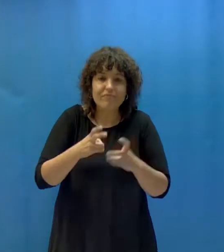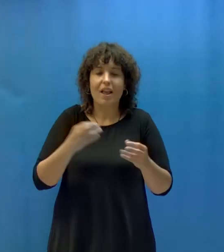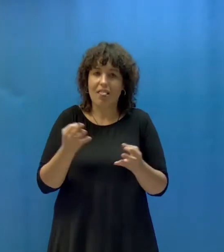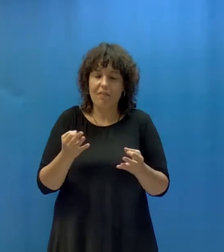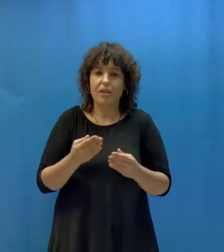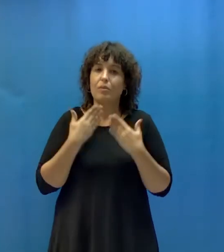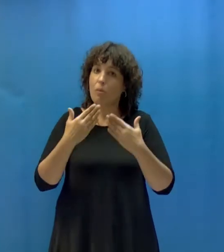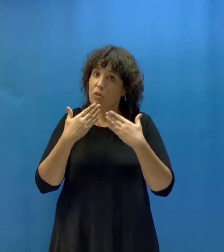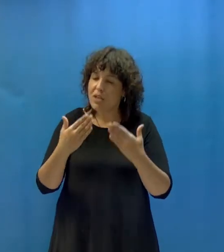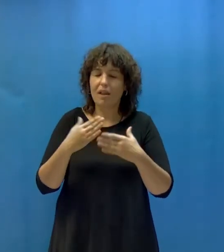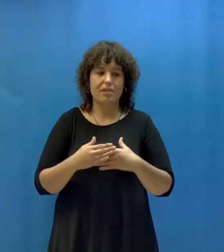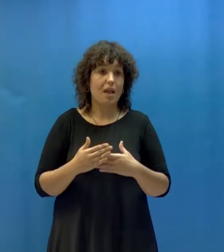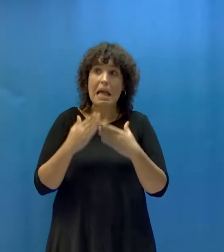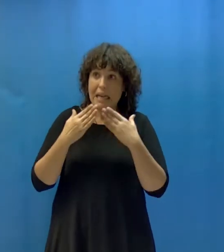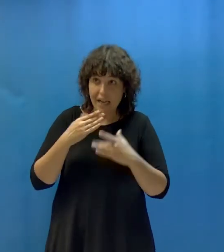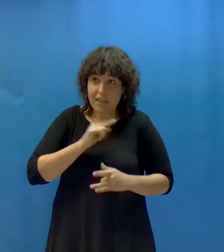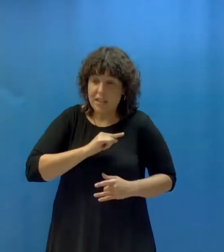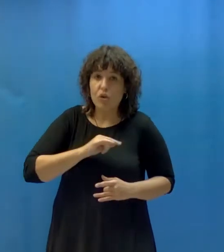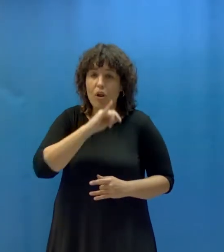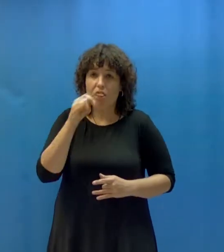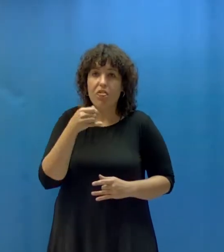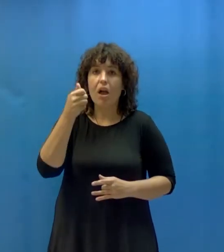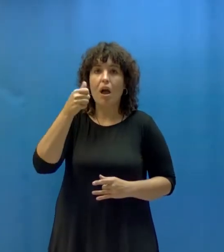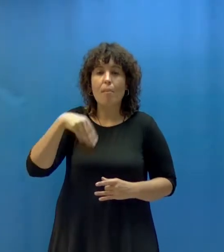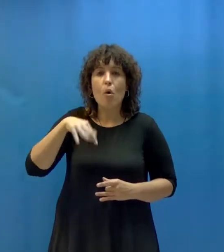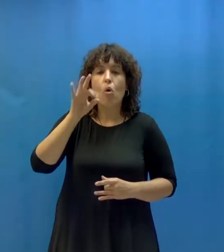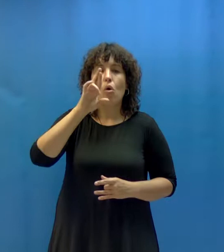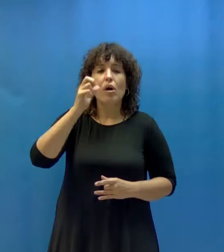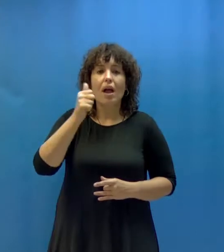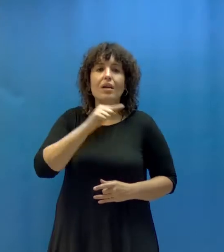Gracias, señor Zamora. Señora Peñalver.